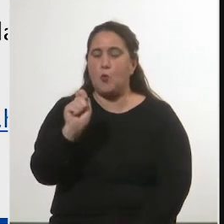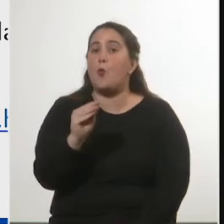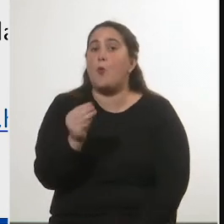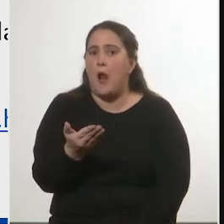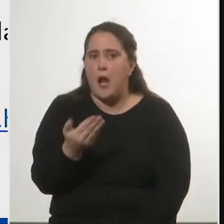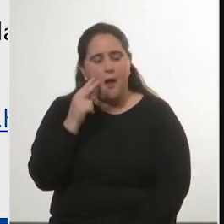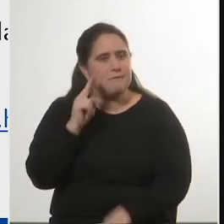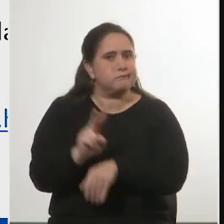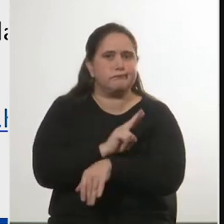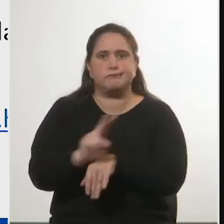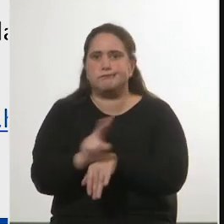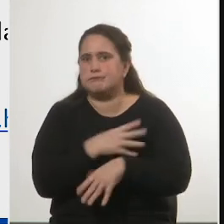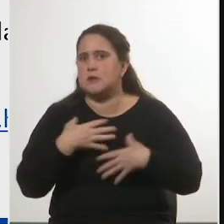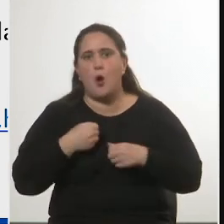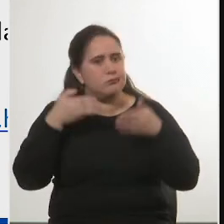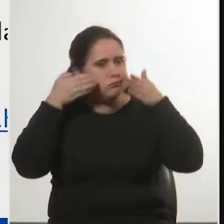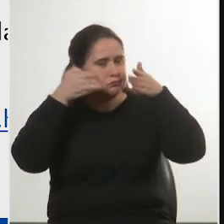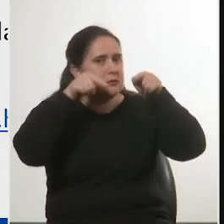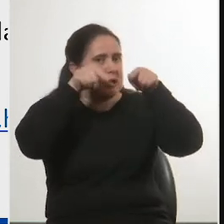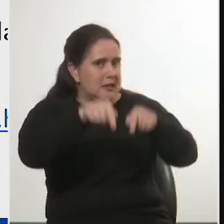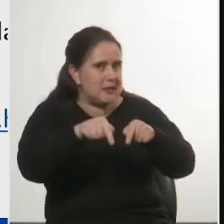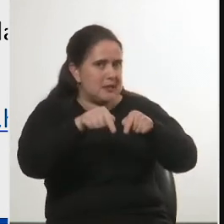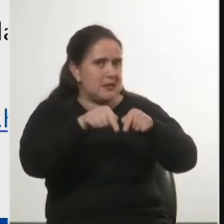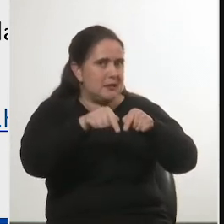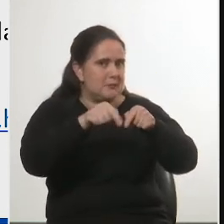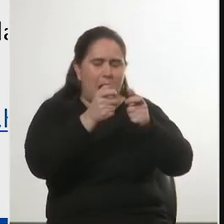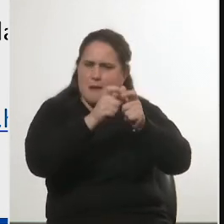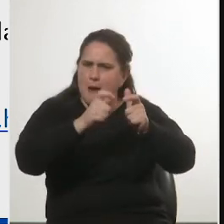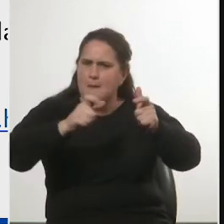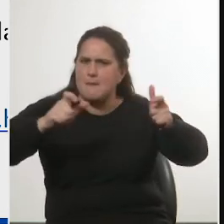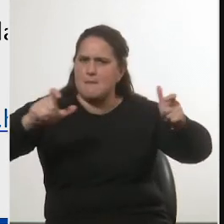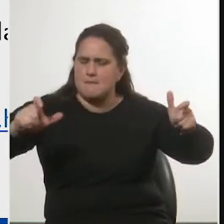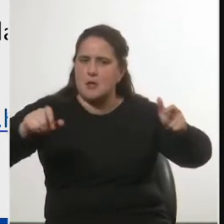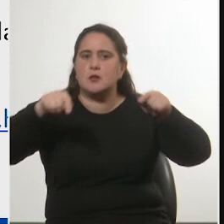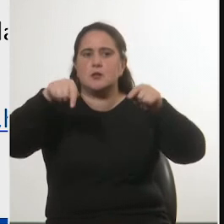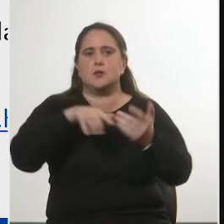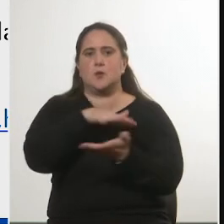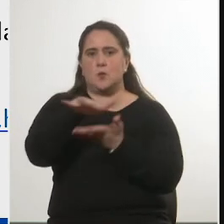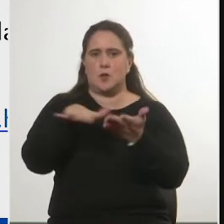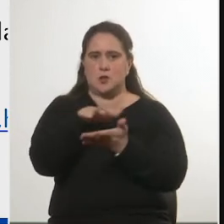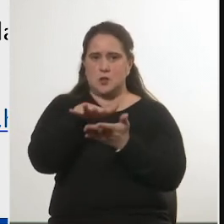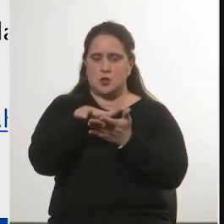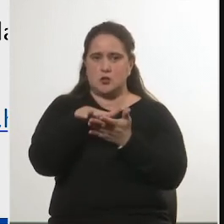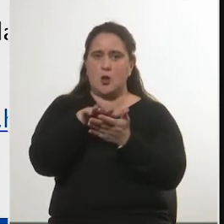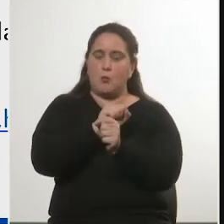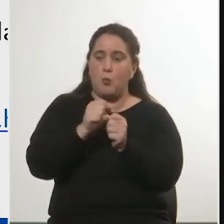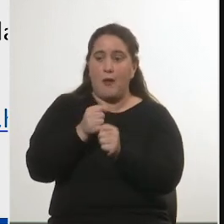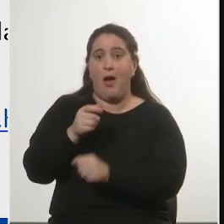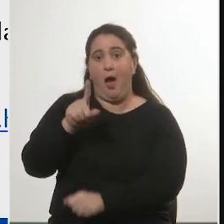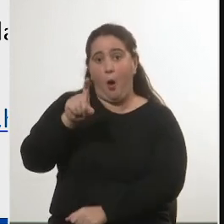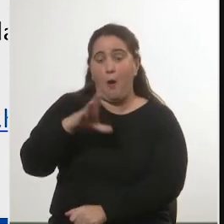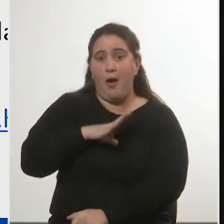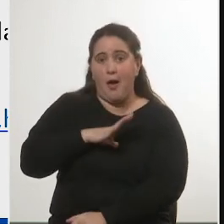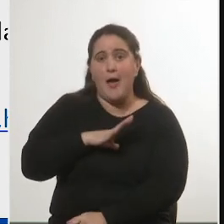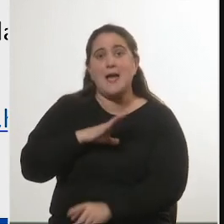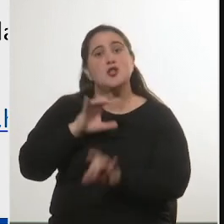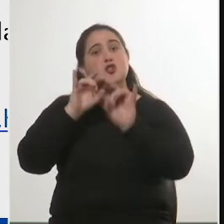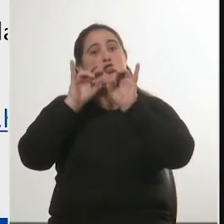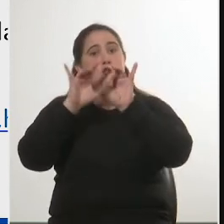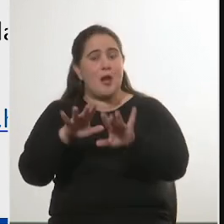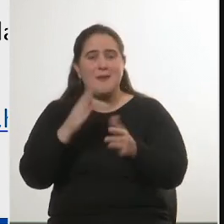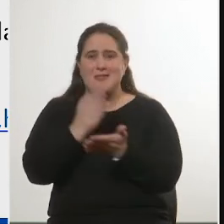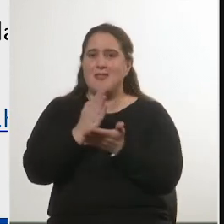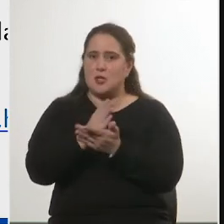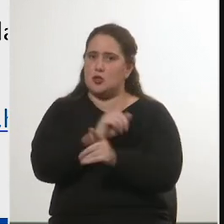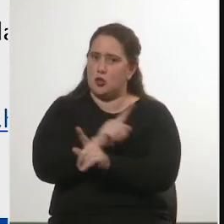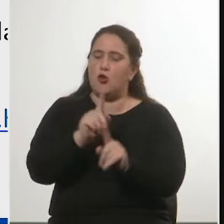es controlar la salud en su alcance más amplio. En ese contexto, el acceso al agua no solo lo vemos como